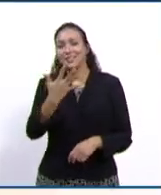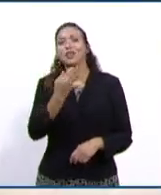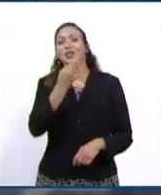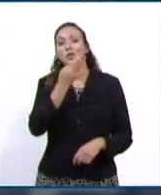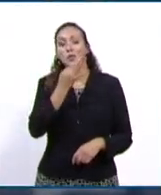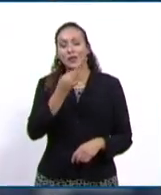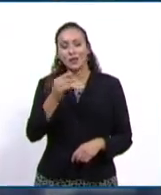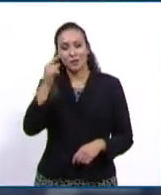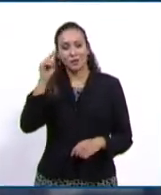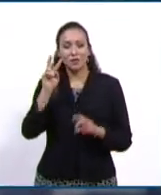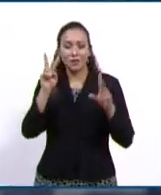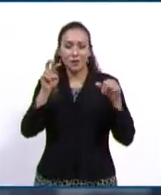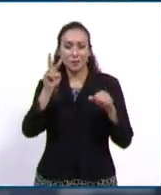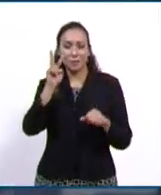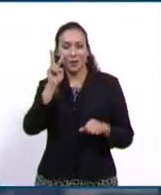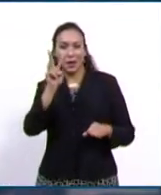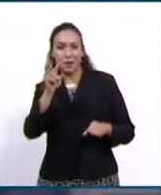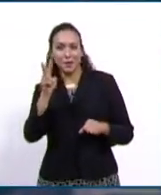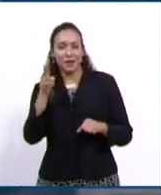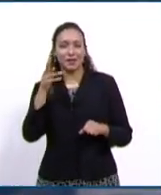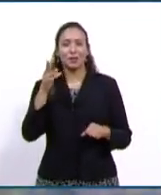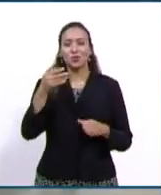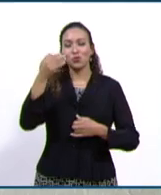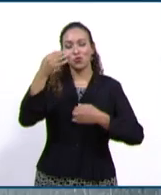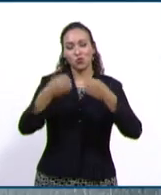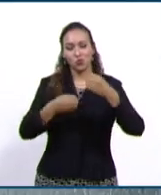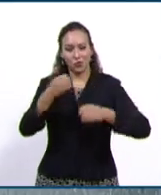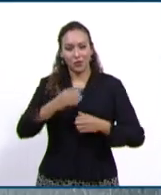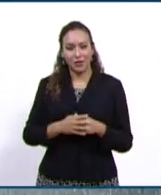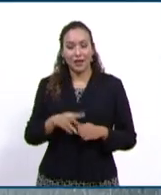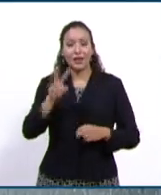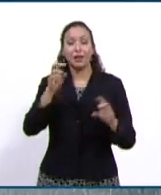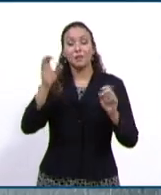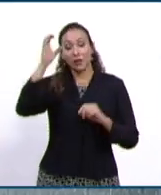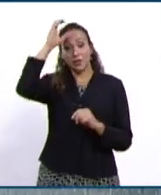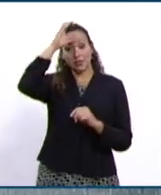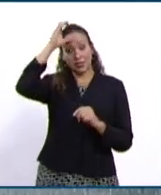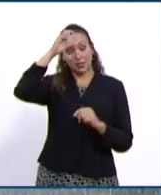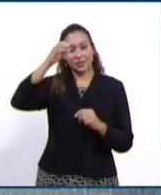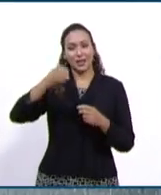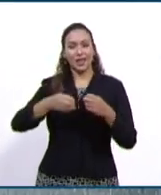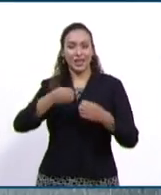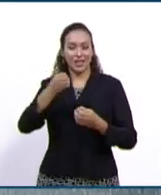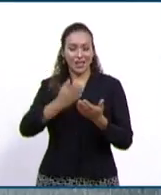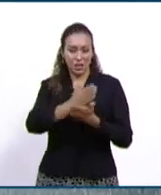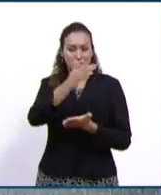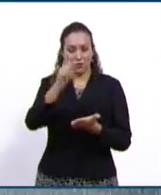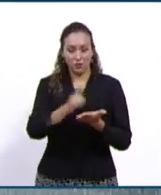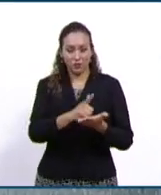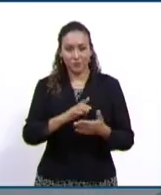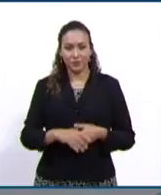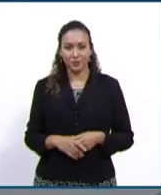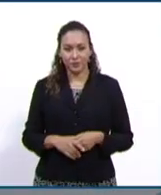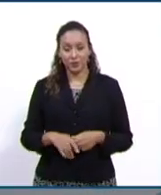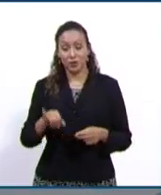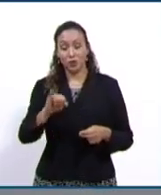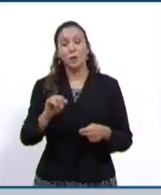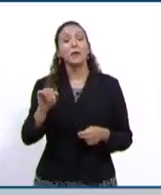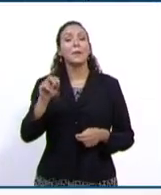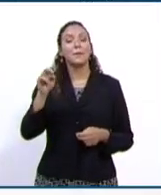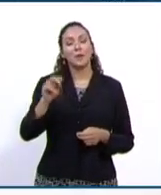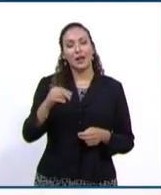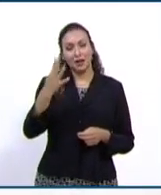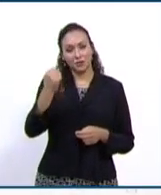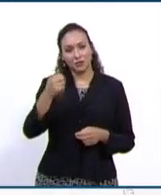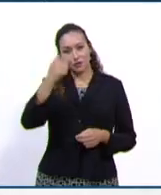Miradas a la Justicia, donde se abordará el tema de ciencia y justicia. El miércoles a las 9 de la noche, en